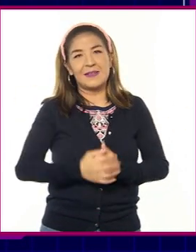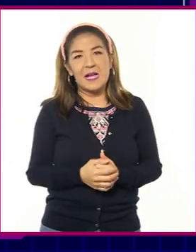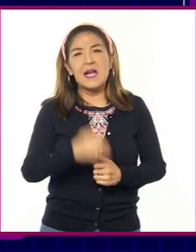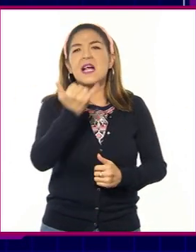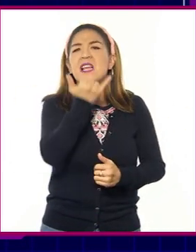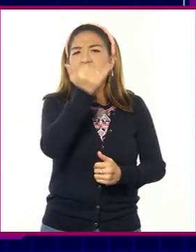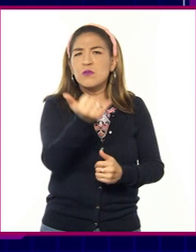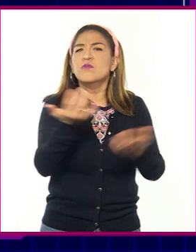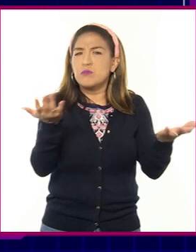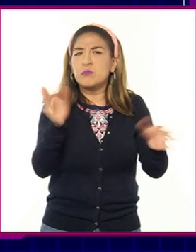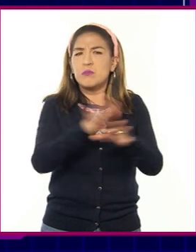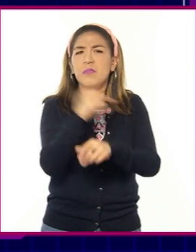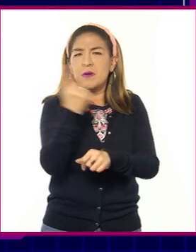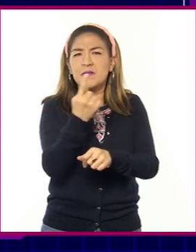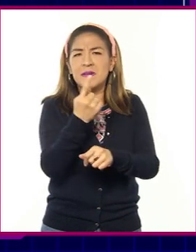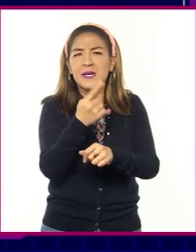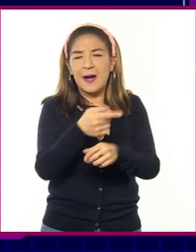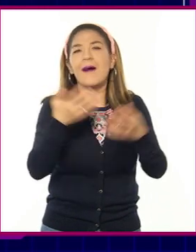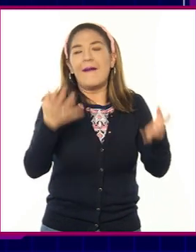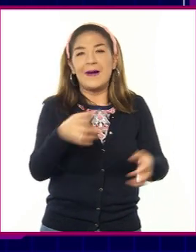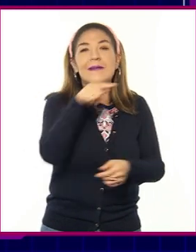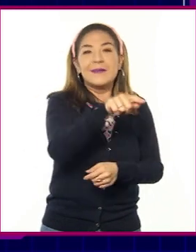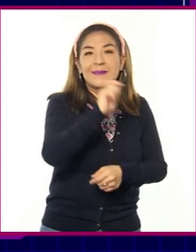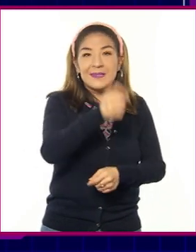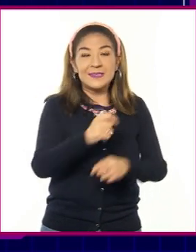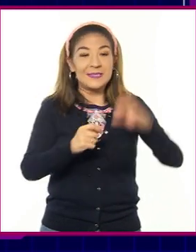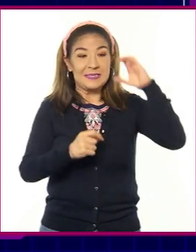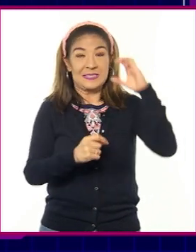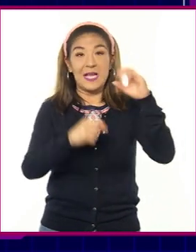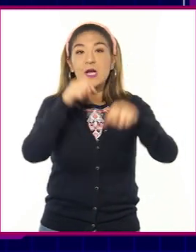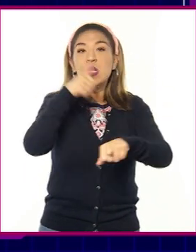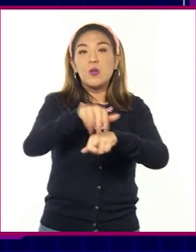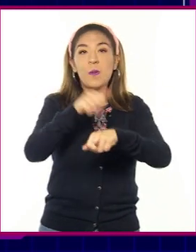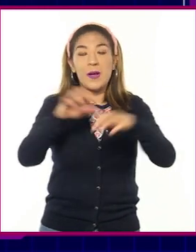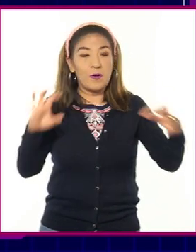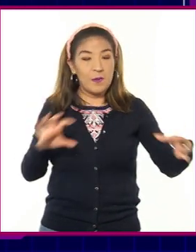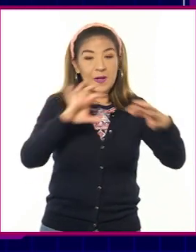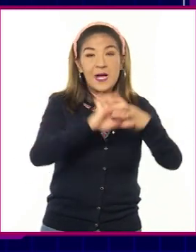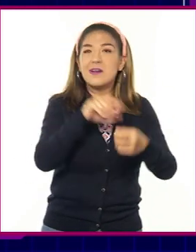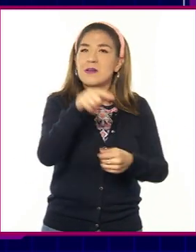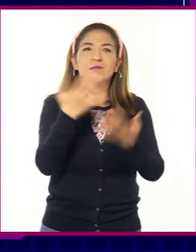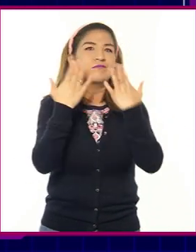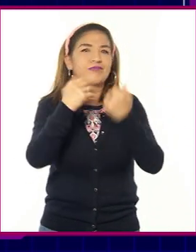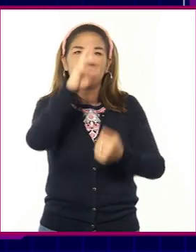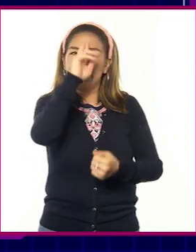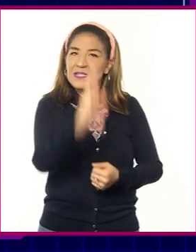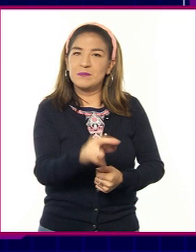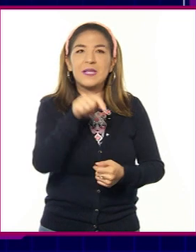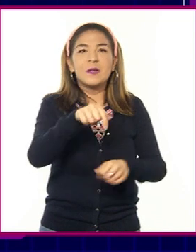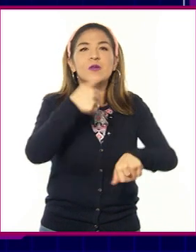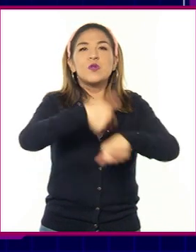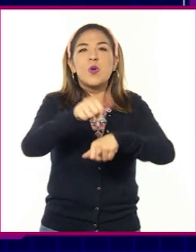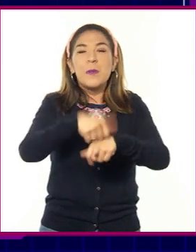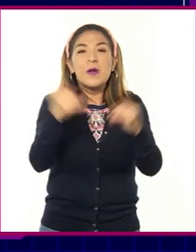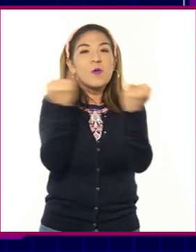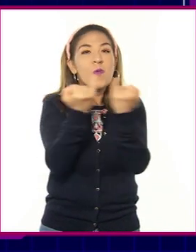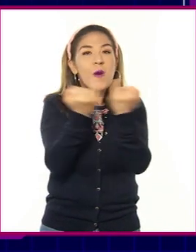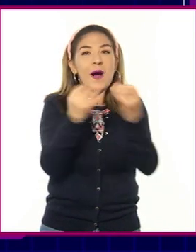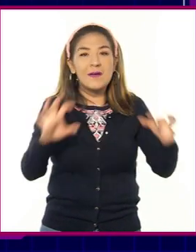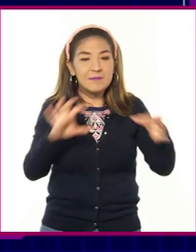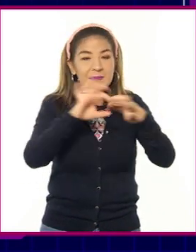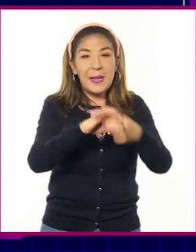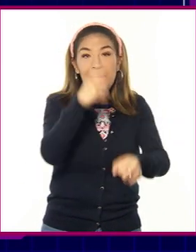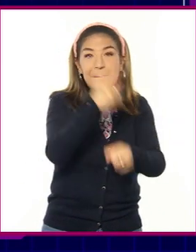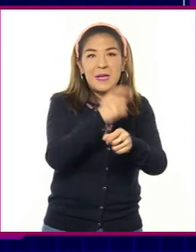error surge porque en el inciso C, al plantear la proporción directa, no se respetó el colocar la misma clase de magnitud en la